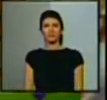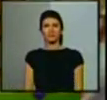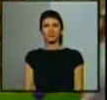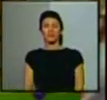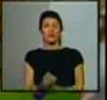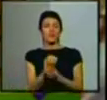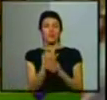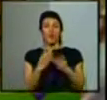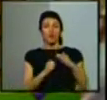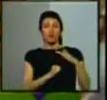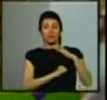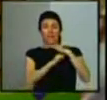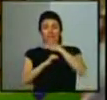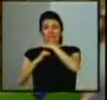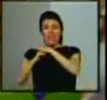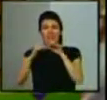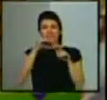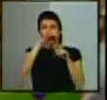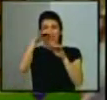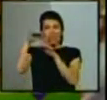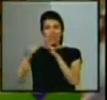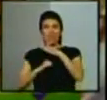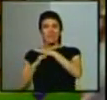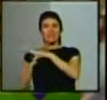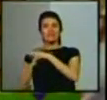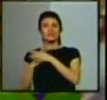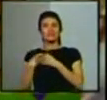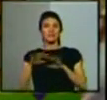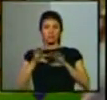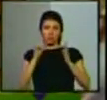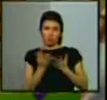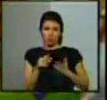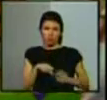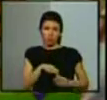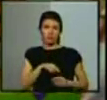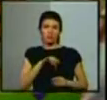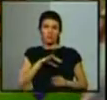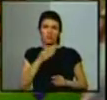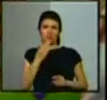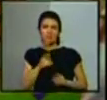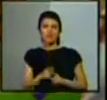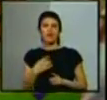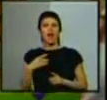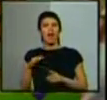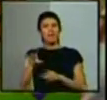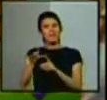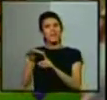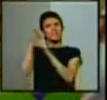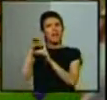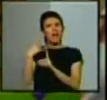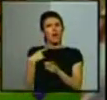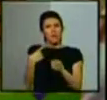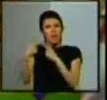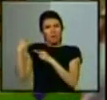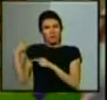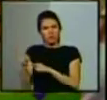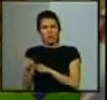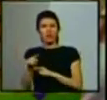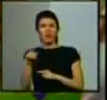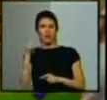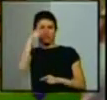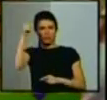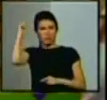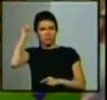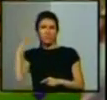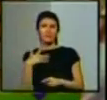Muchos líderes internacionales, nacionales, han resaltado la estatura histórica que tuvo Nelson Mandela en la historia de la humanidad y en la lucha también por